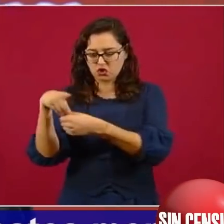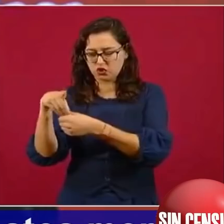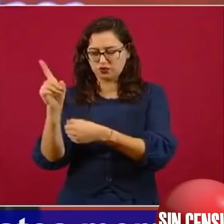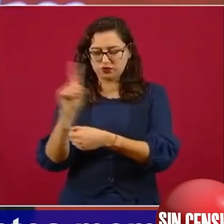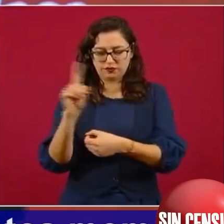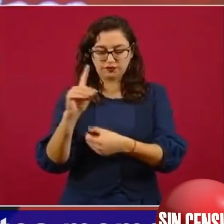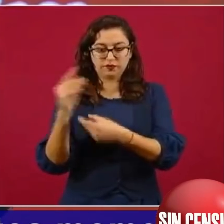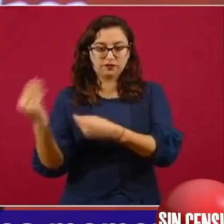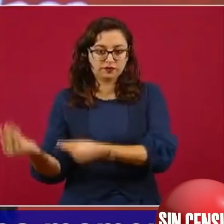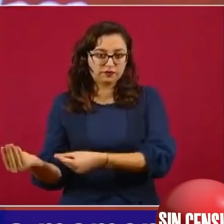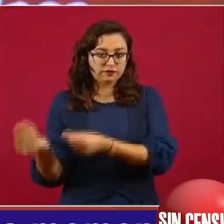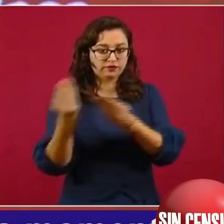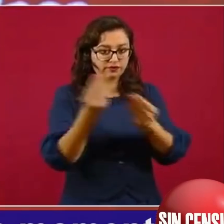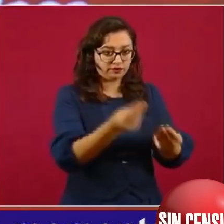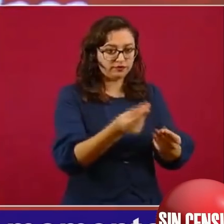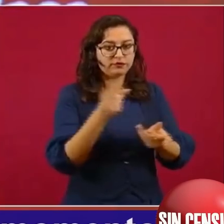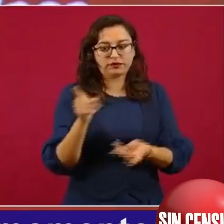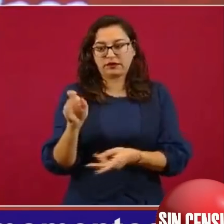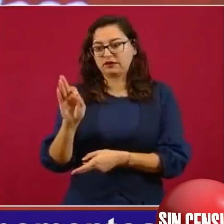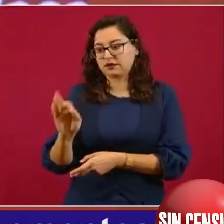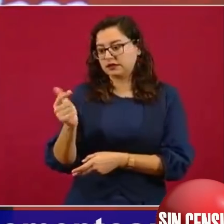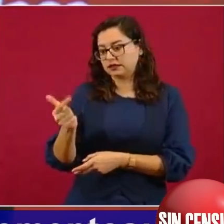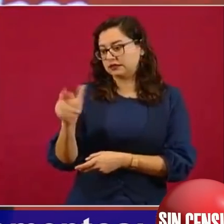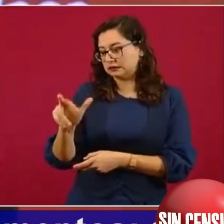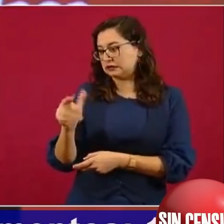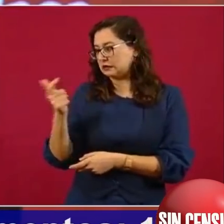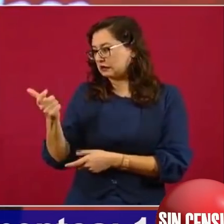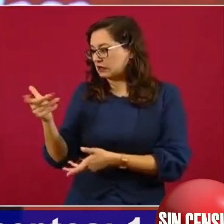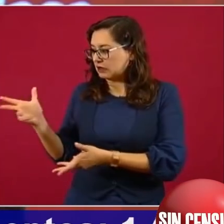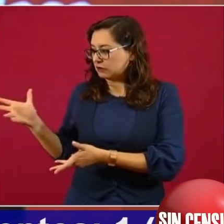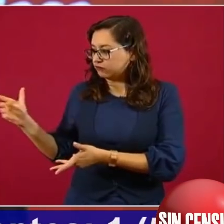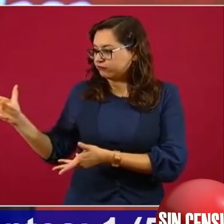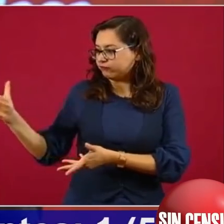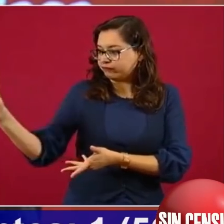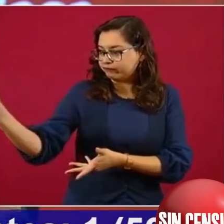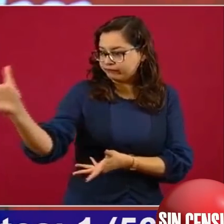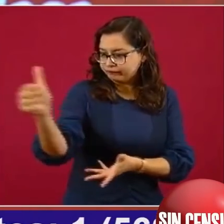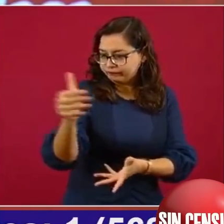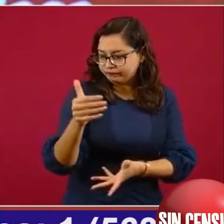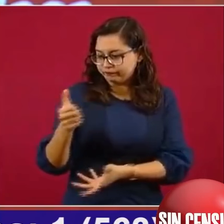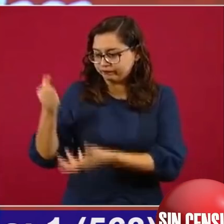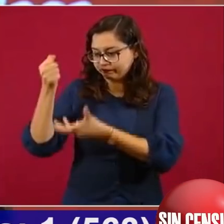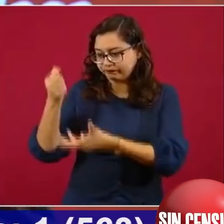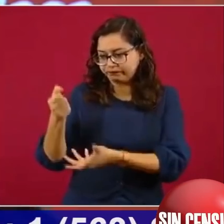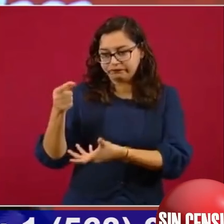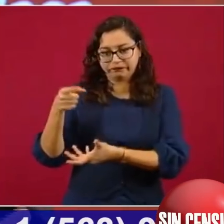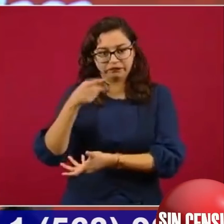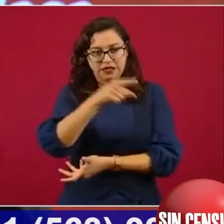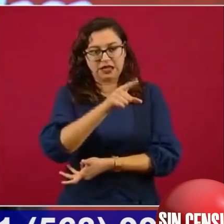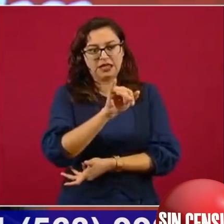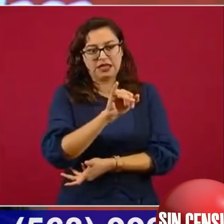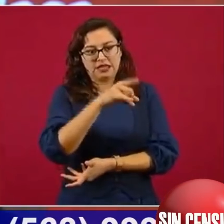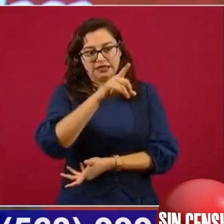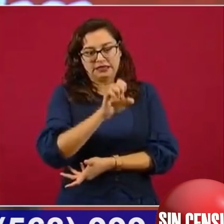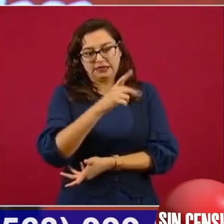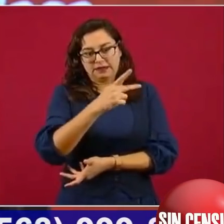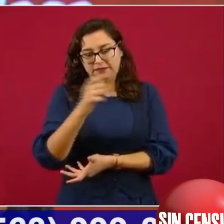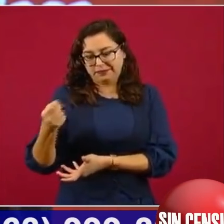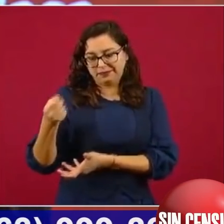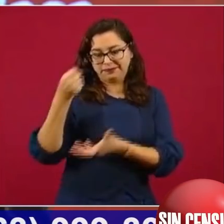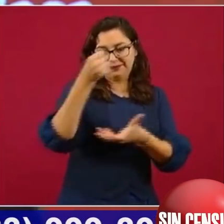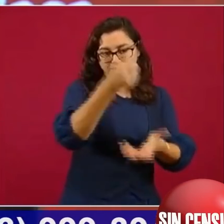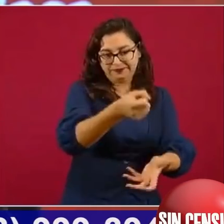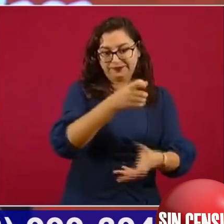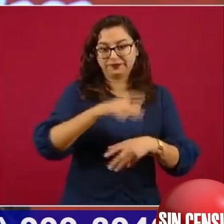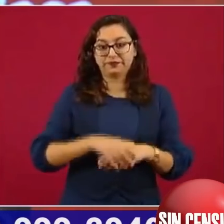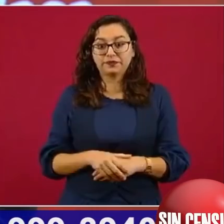porque todo lo que se obtiene por decomisos va al instituto, y